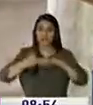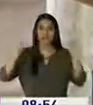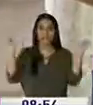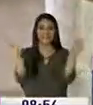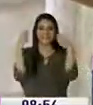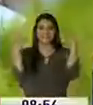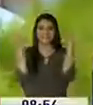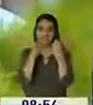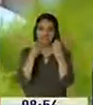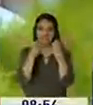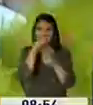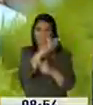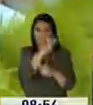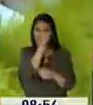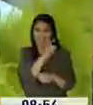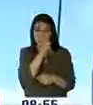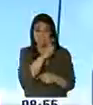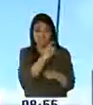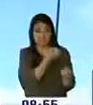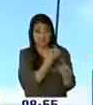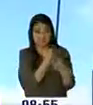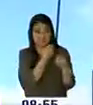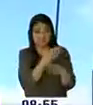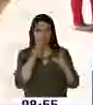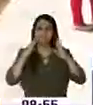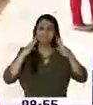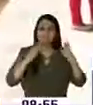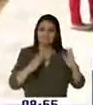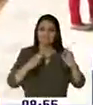seguirá atendiendo a todas sus necesidades, pues